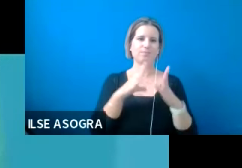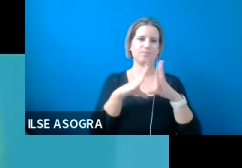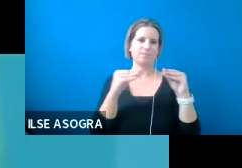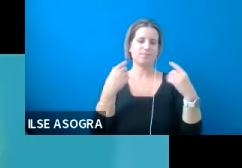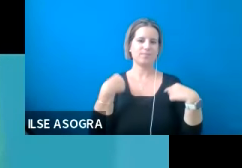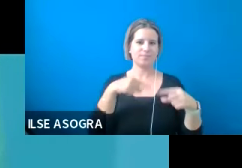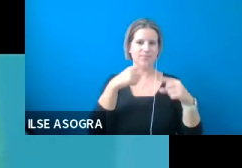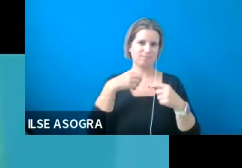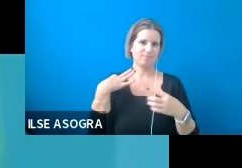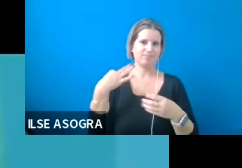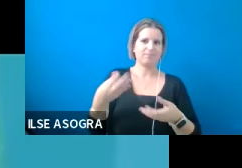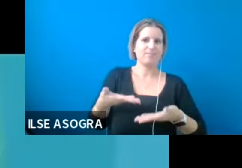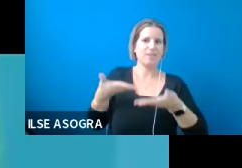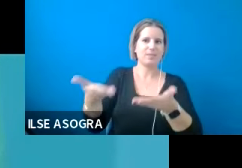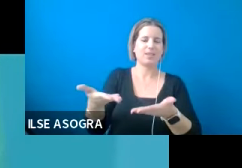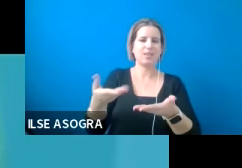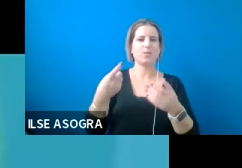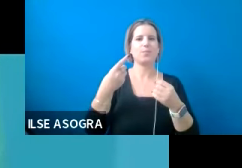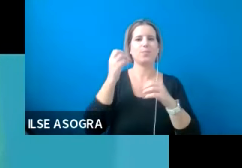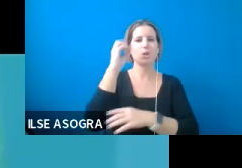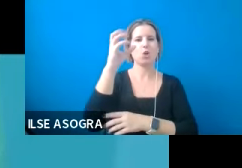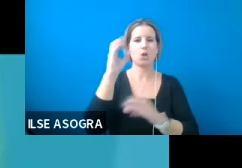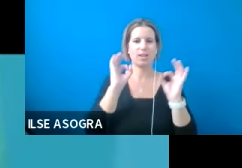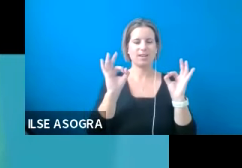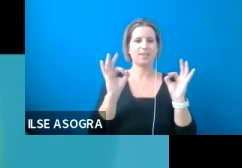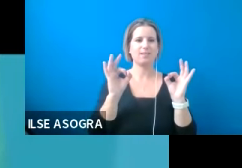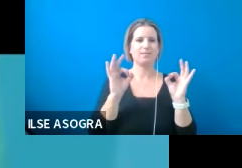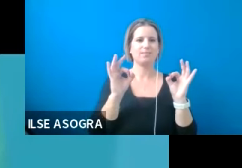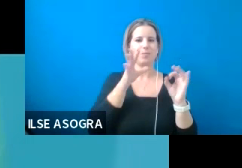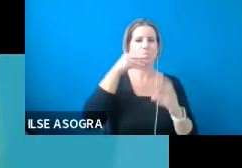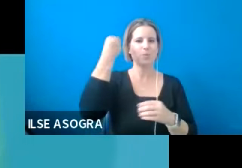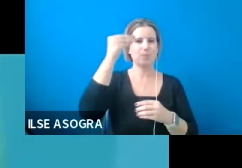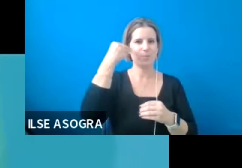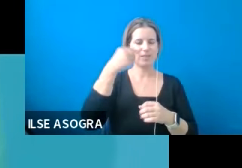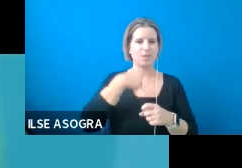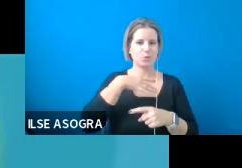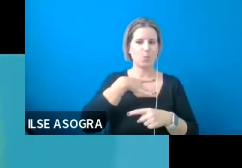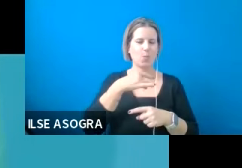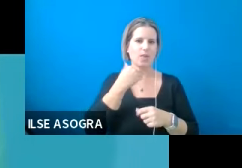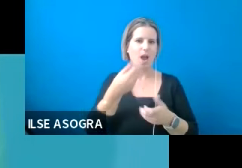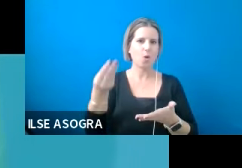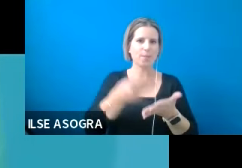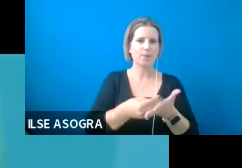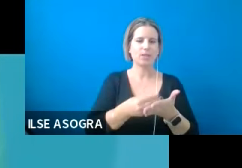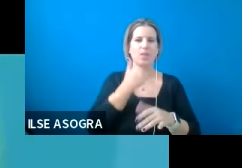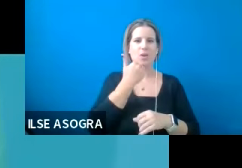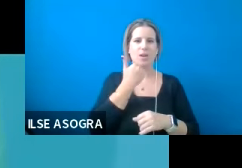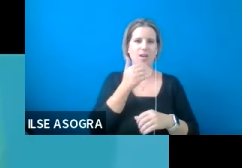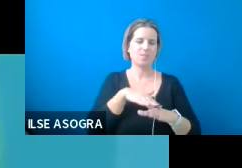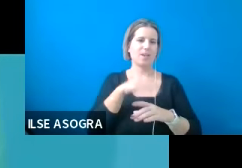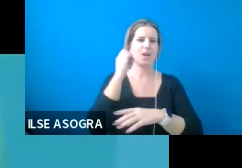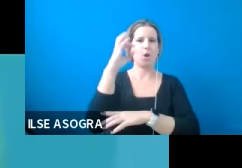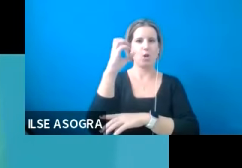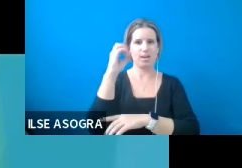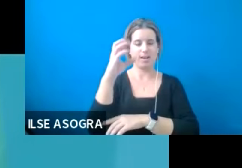invitado a estas jornadas en concreto a Amelia por pensar que yo podía aportar algo interesante a estas jornadas